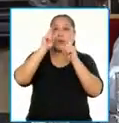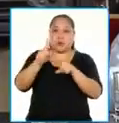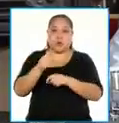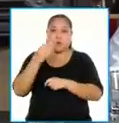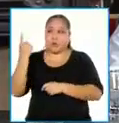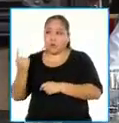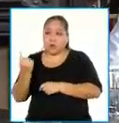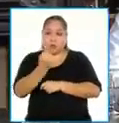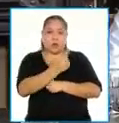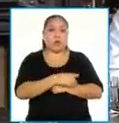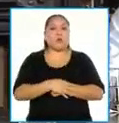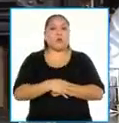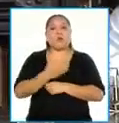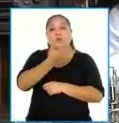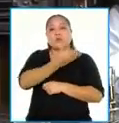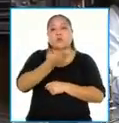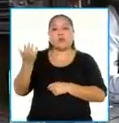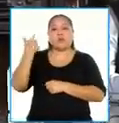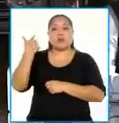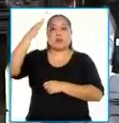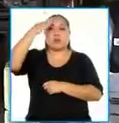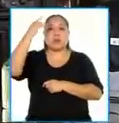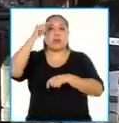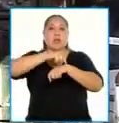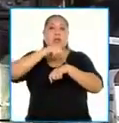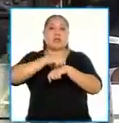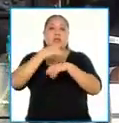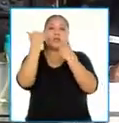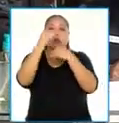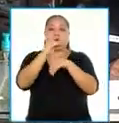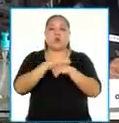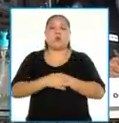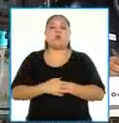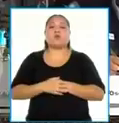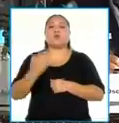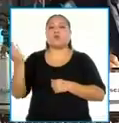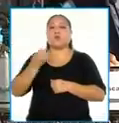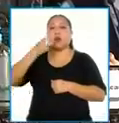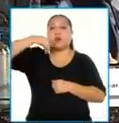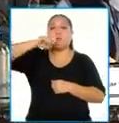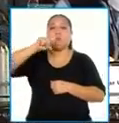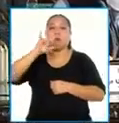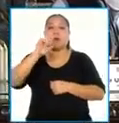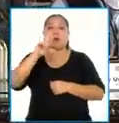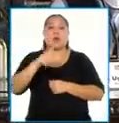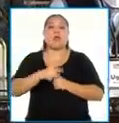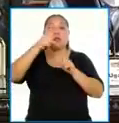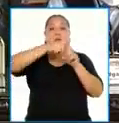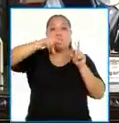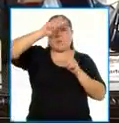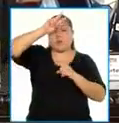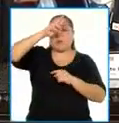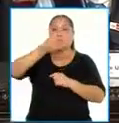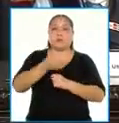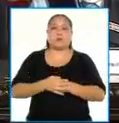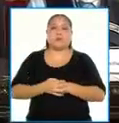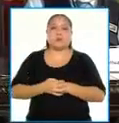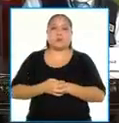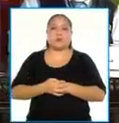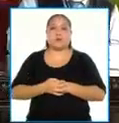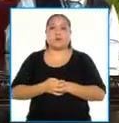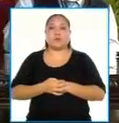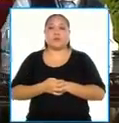por medio. Ustedes saben que el tiempo es corto. Entonces pasamos con Miguel Infantas de TV Perú.